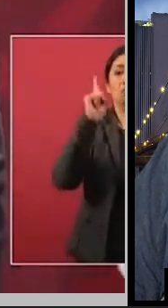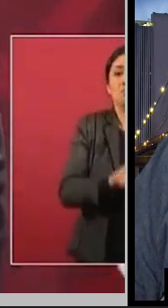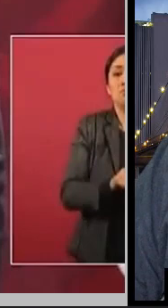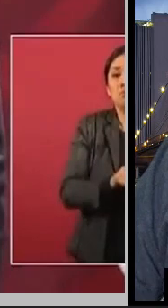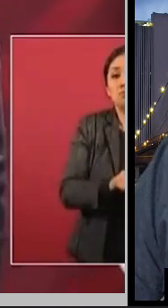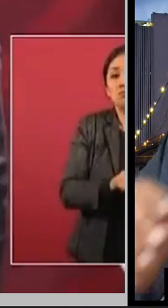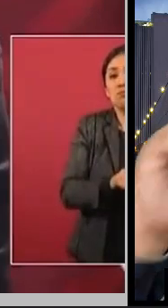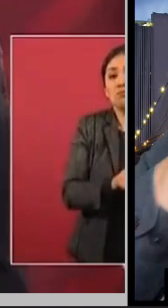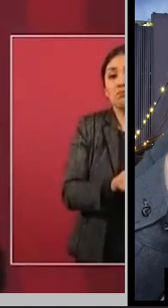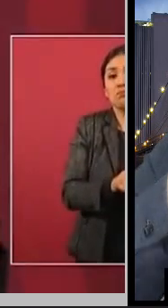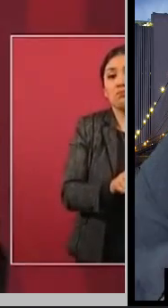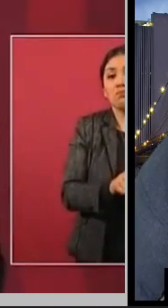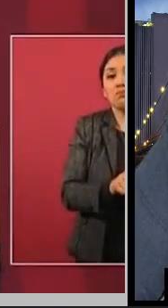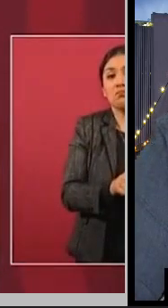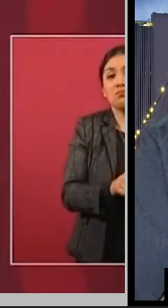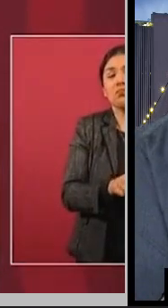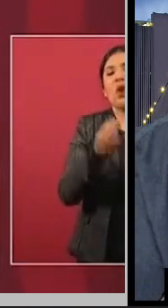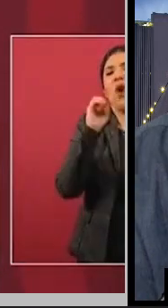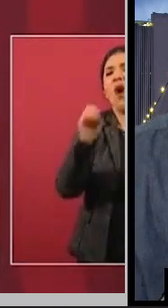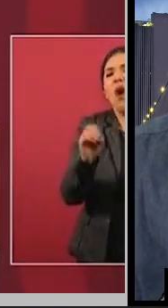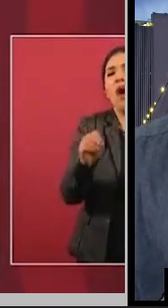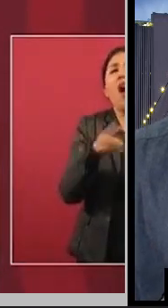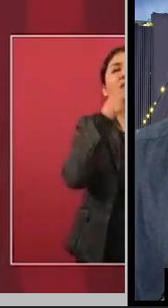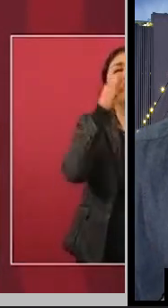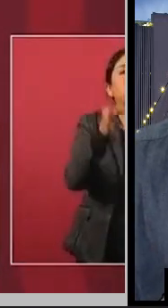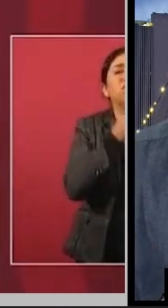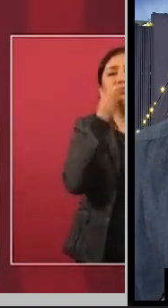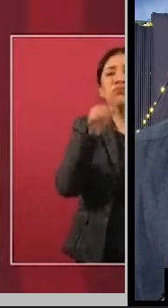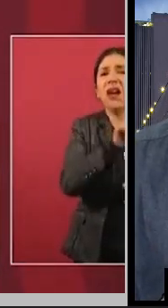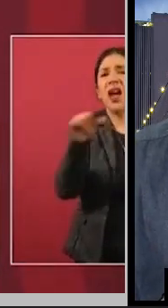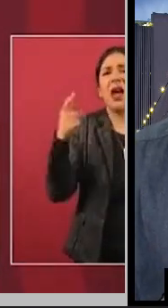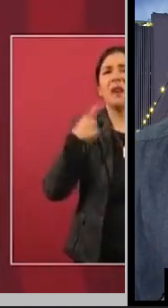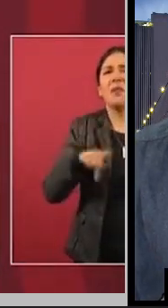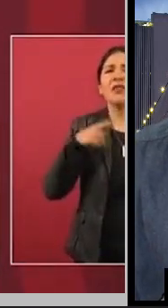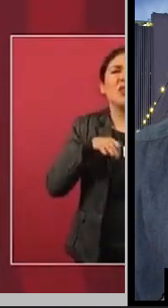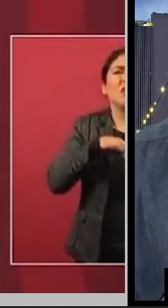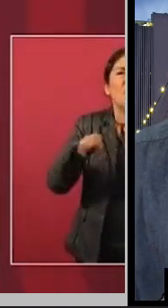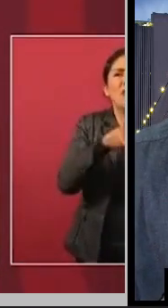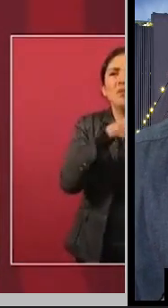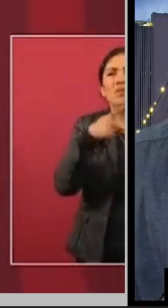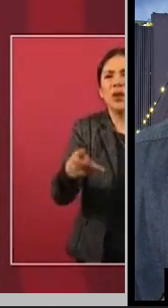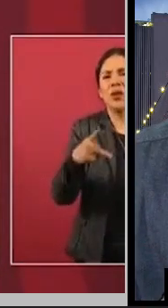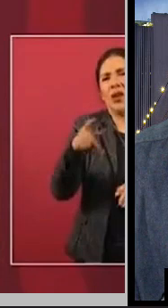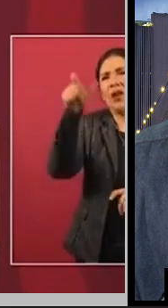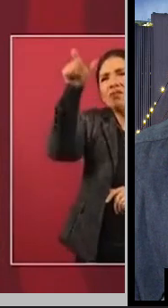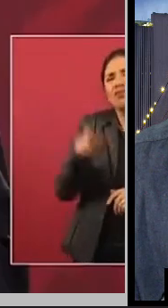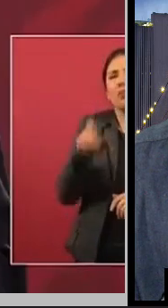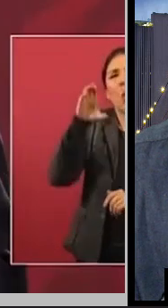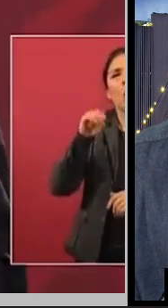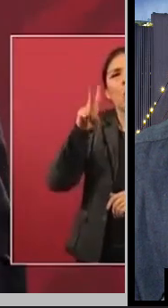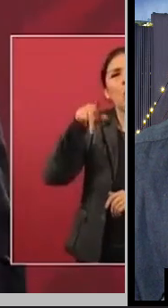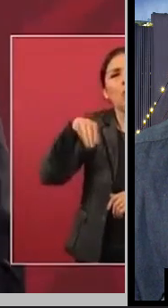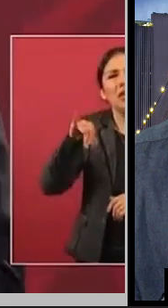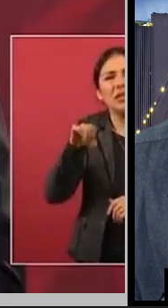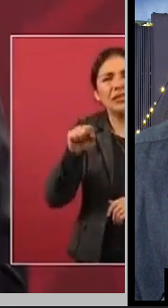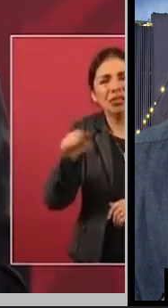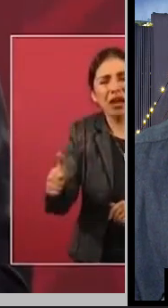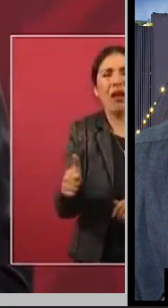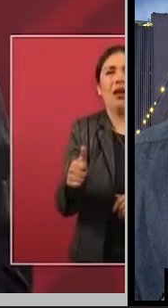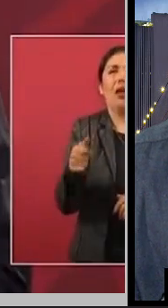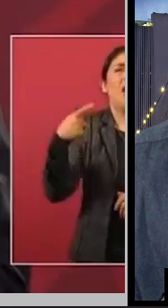o los artículos de los columnistas, las declaraciones